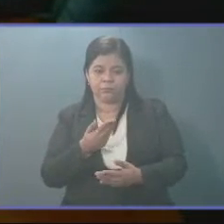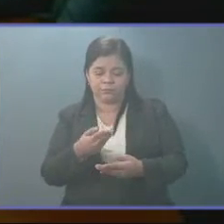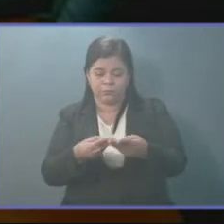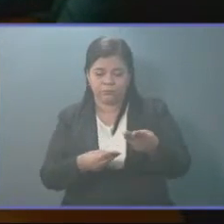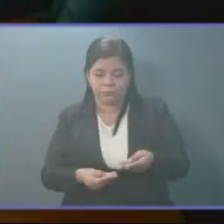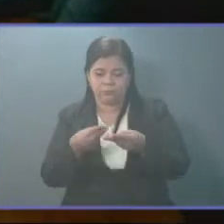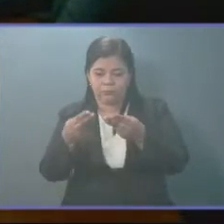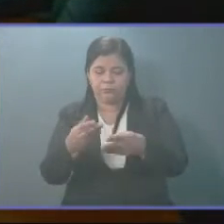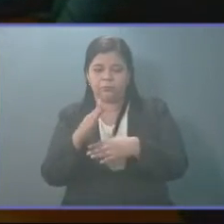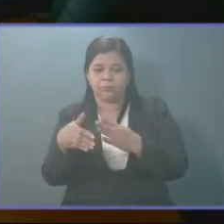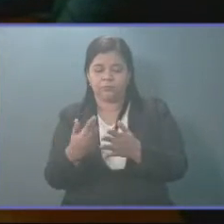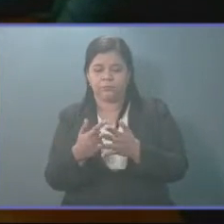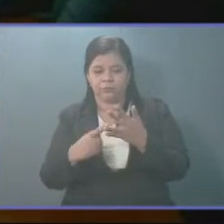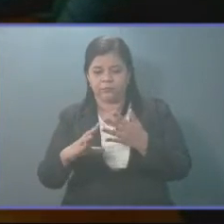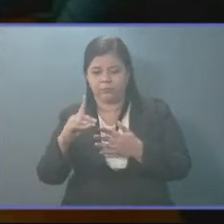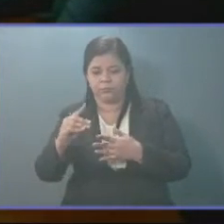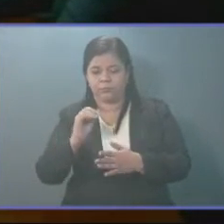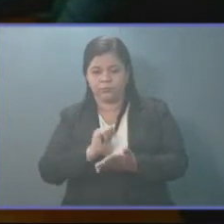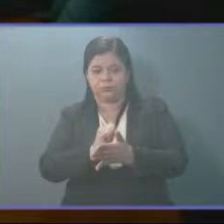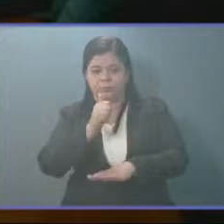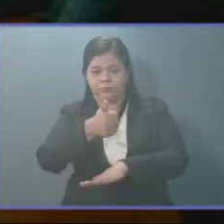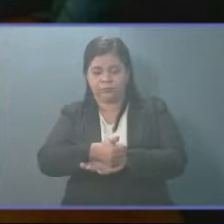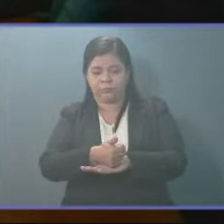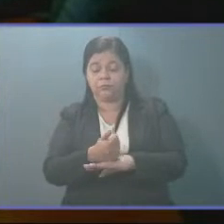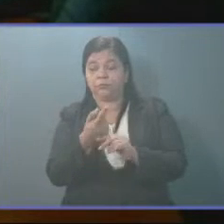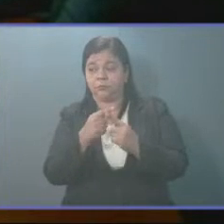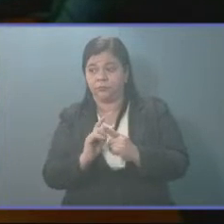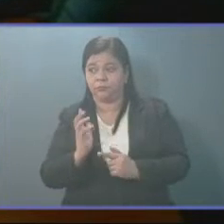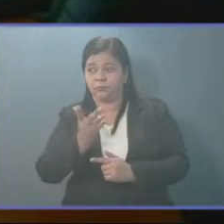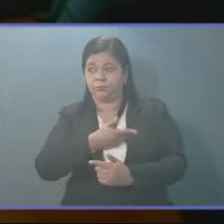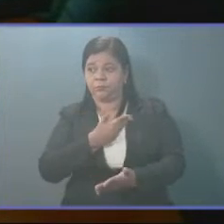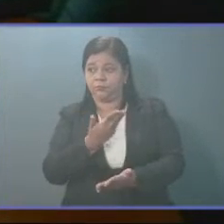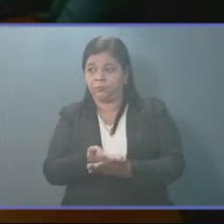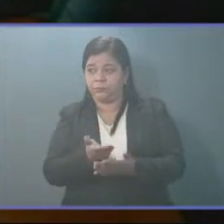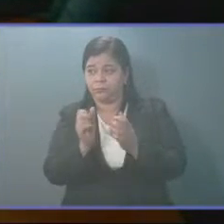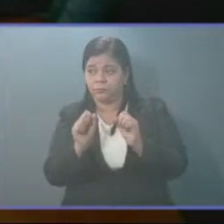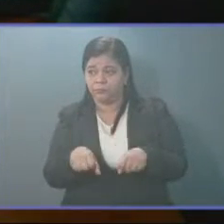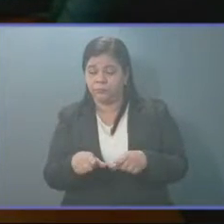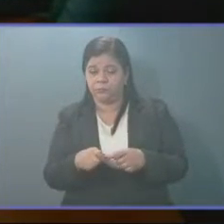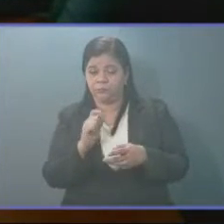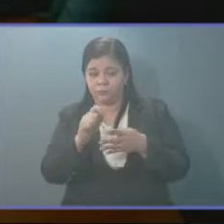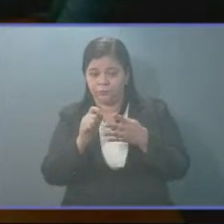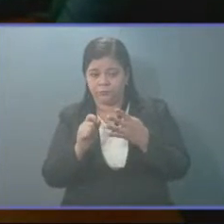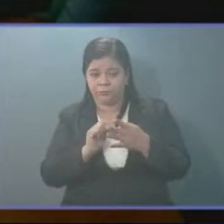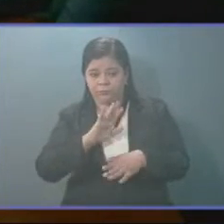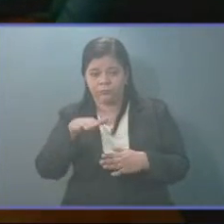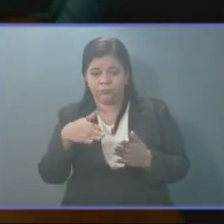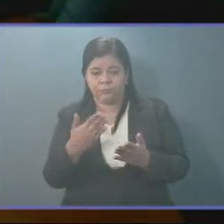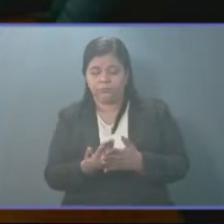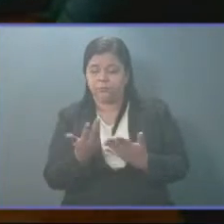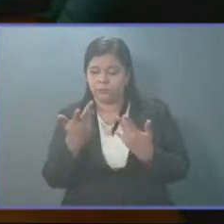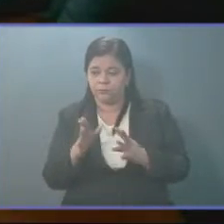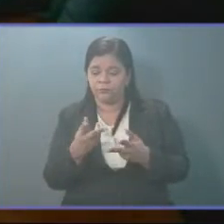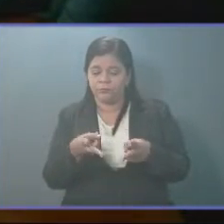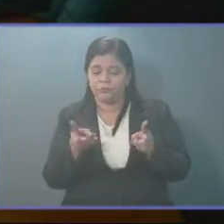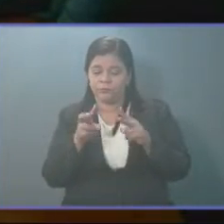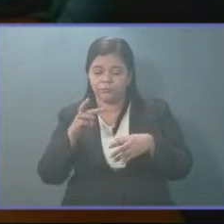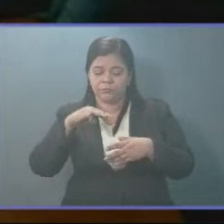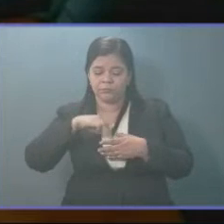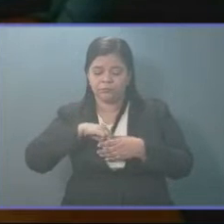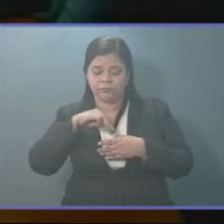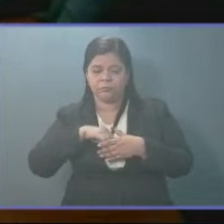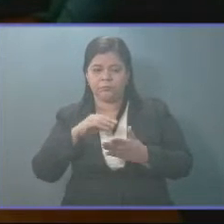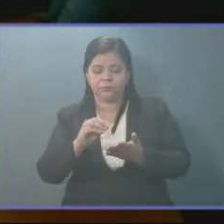que en este código se establezca. La propuesta original es principio de oralidad. Las actuaciones procesales serán orales, salvo las